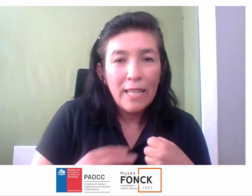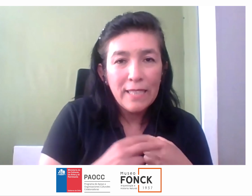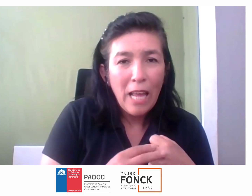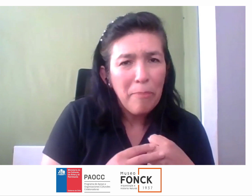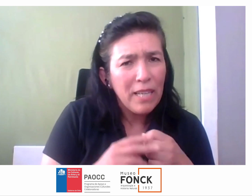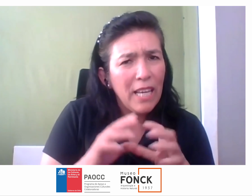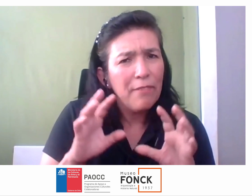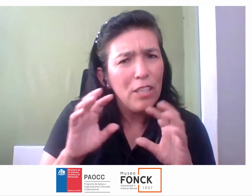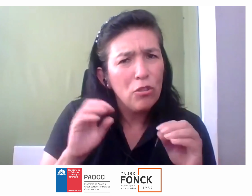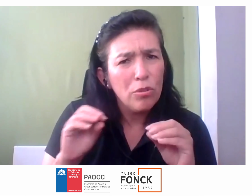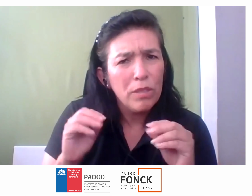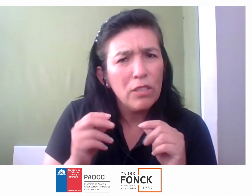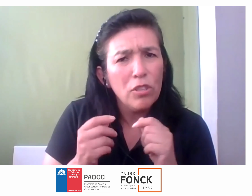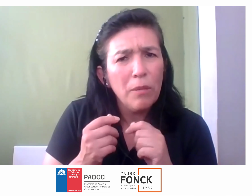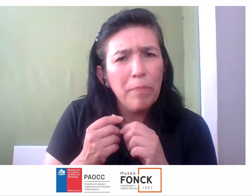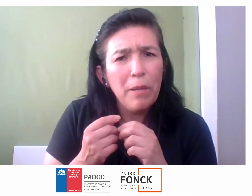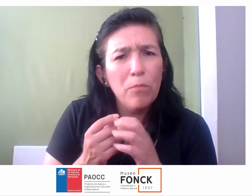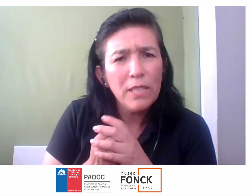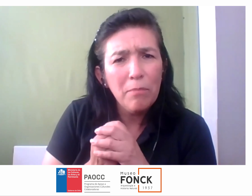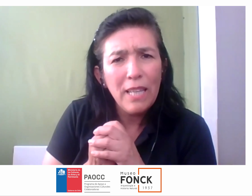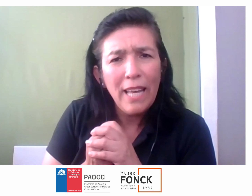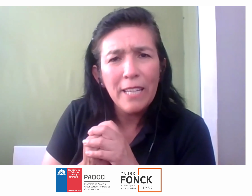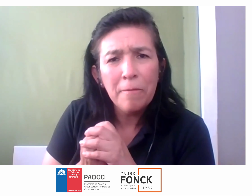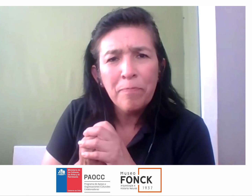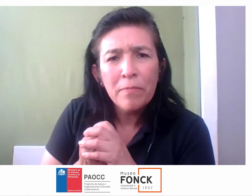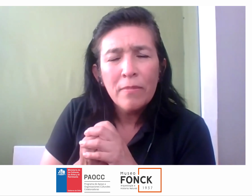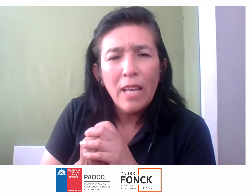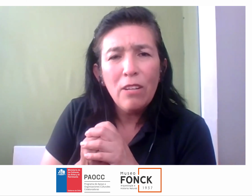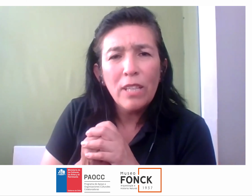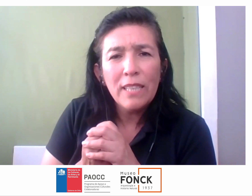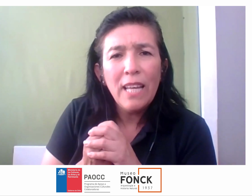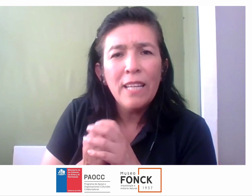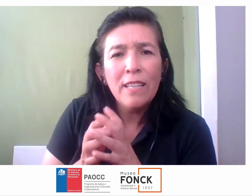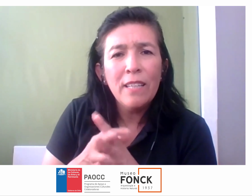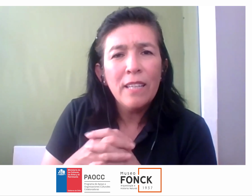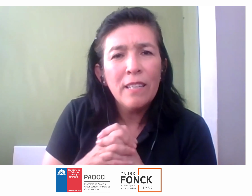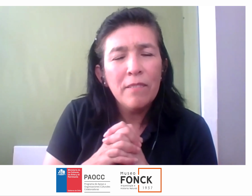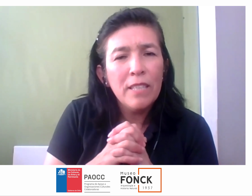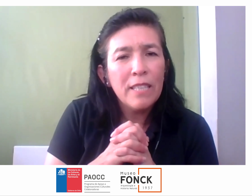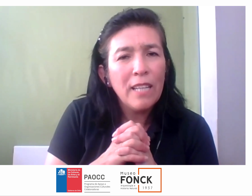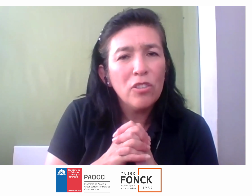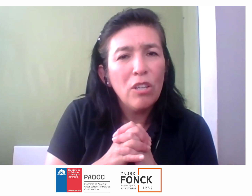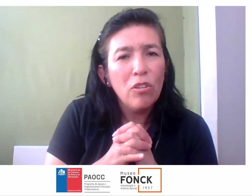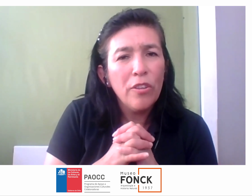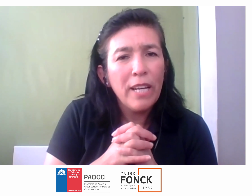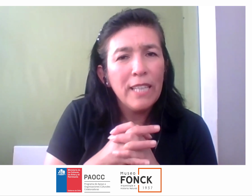En la cerámica ha visto, entonces es muy similar a lo que está relacionado con los